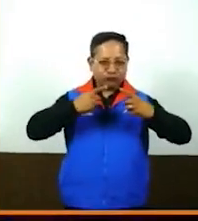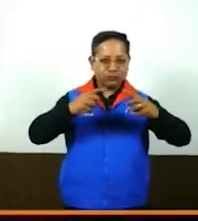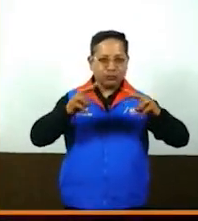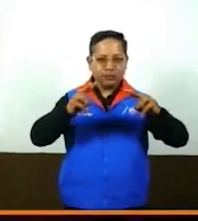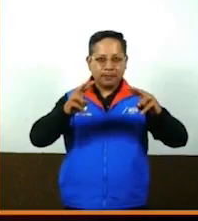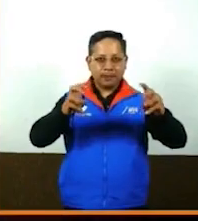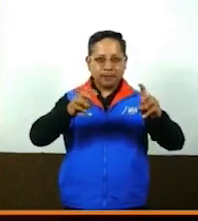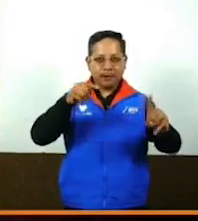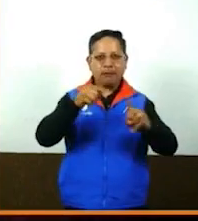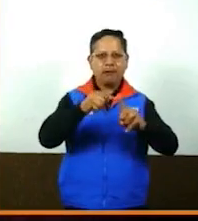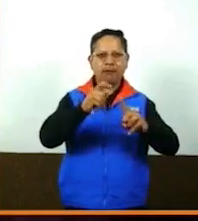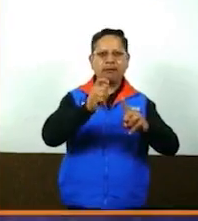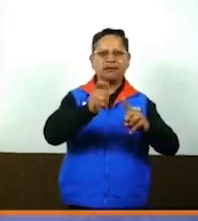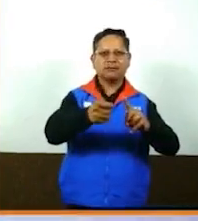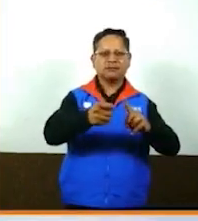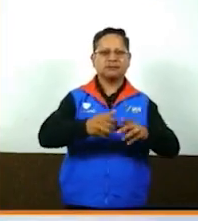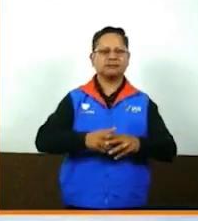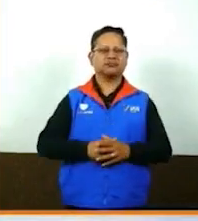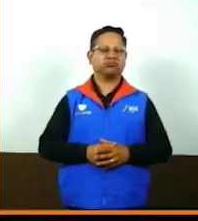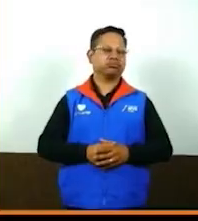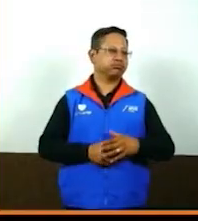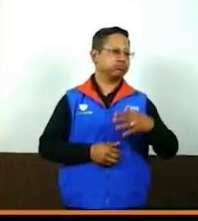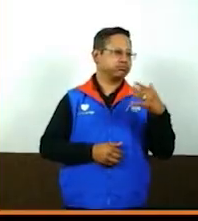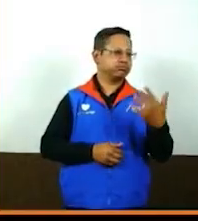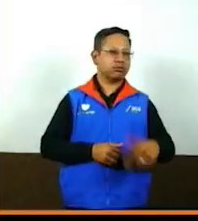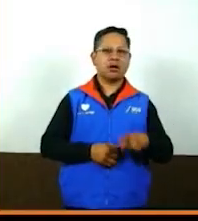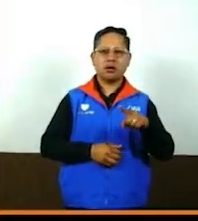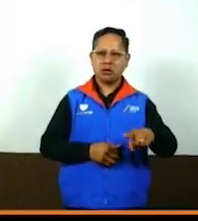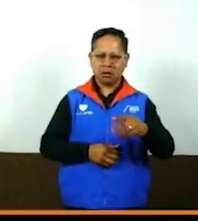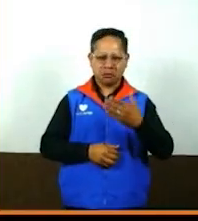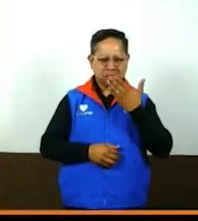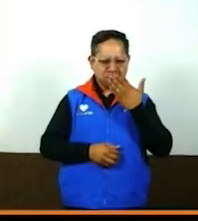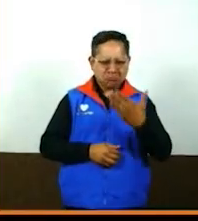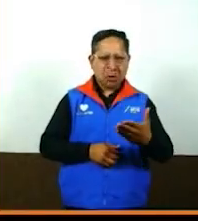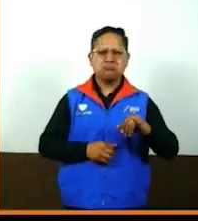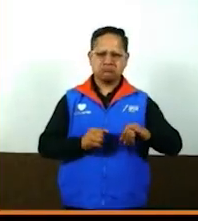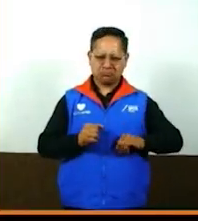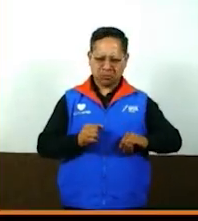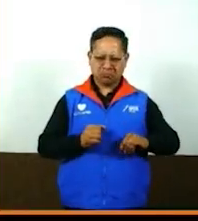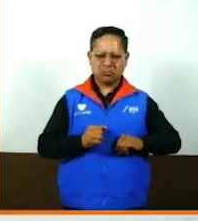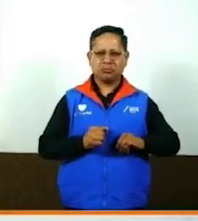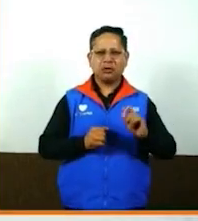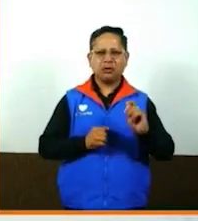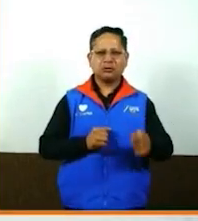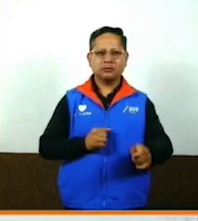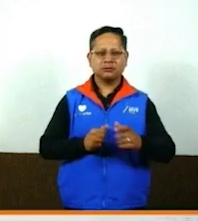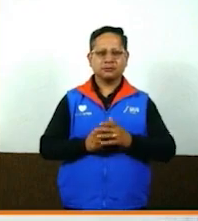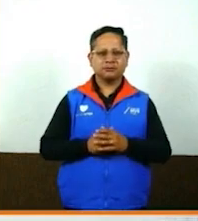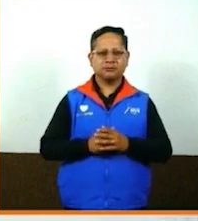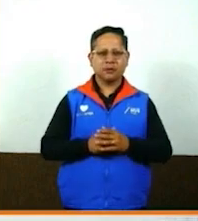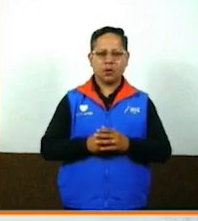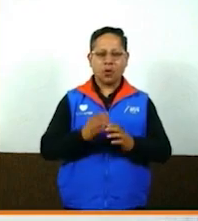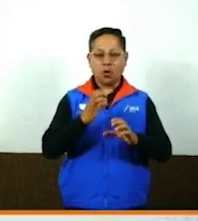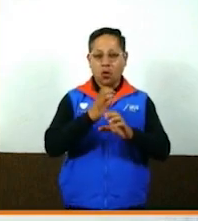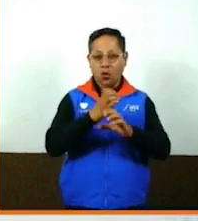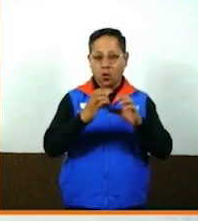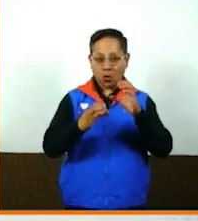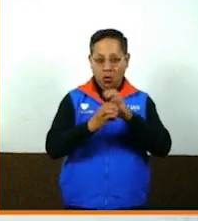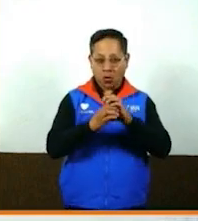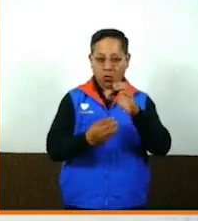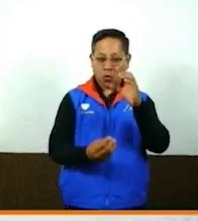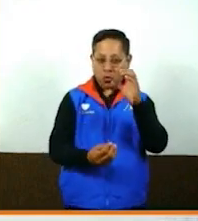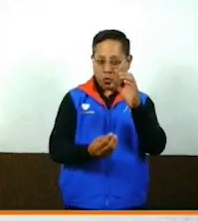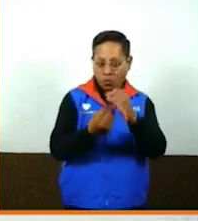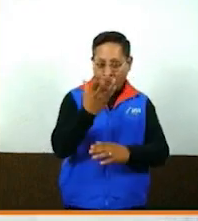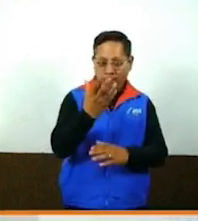de este panel, que en verdad les digo, va a estar sumamente interesante, es innovación para